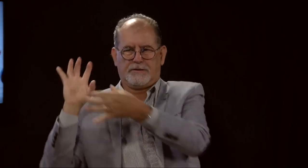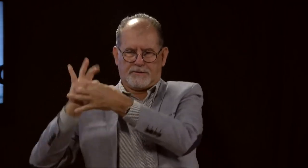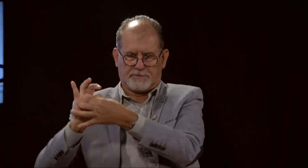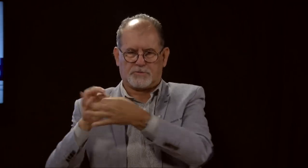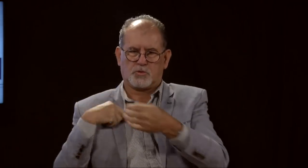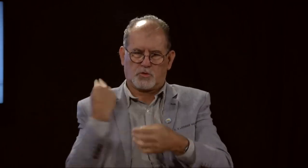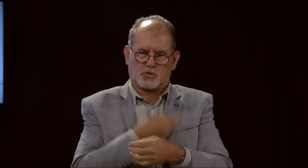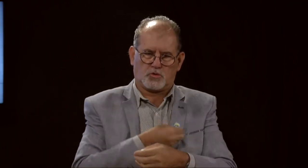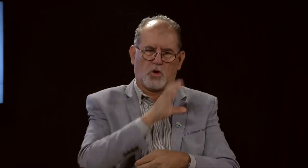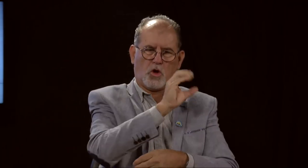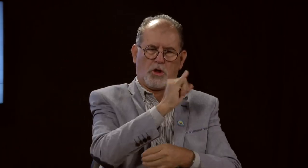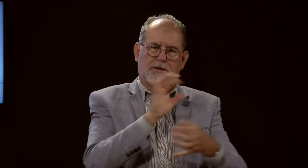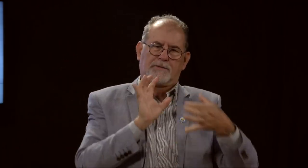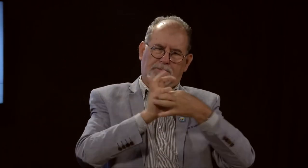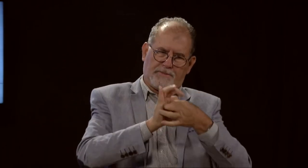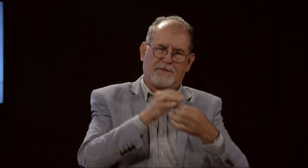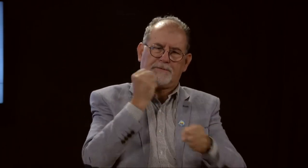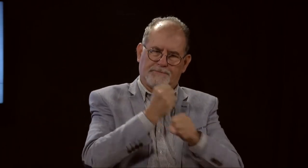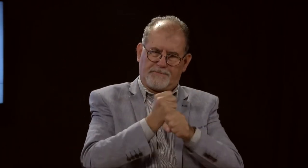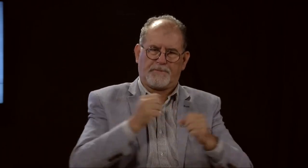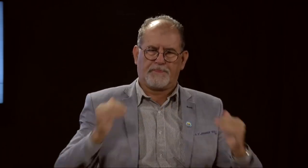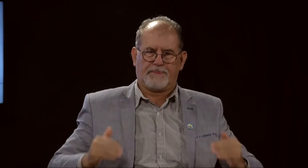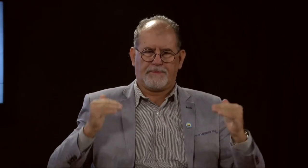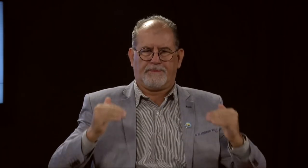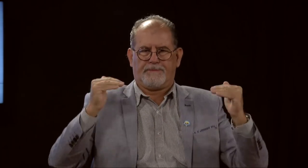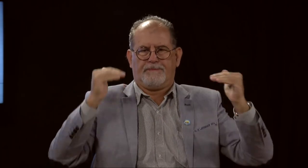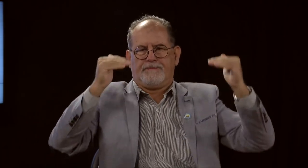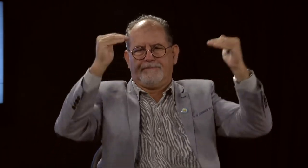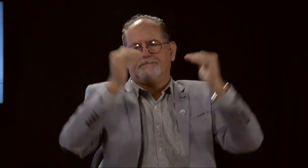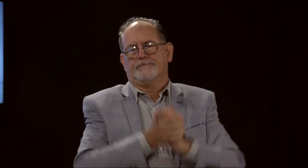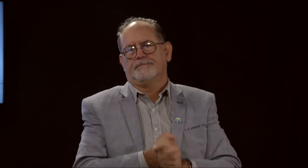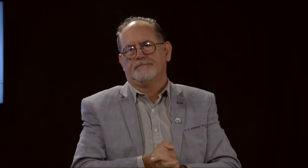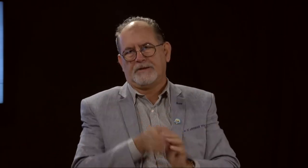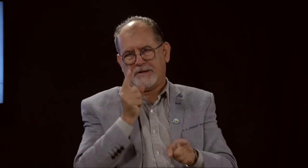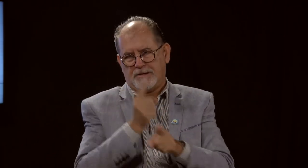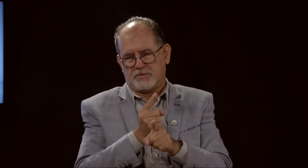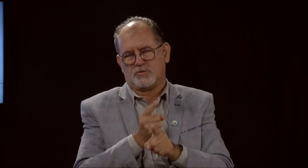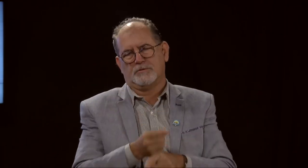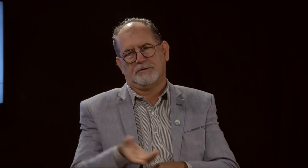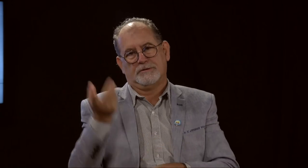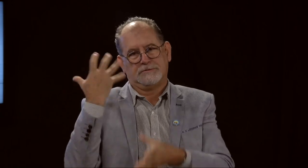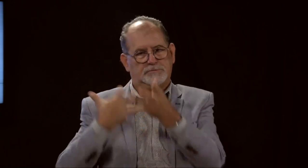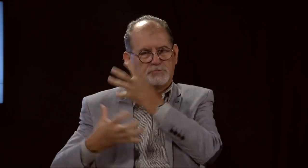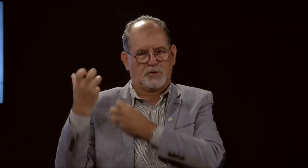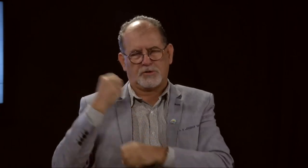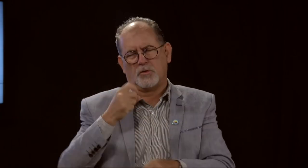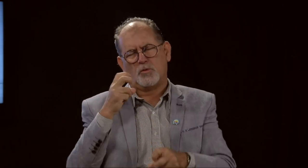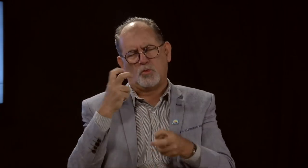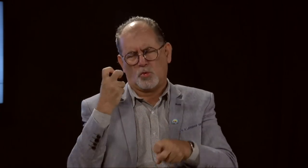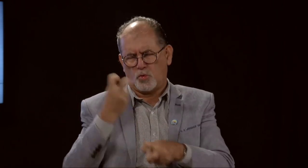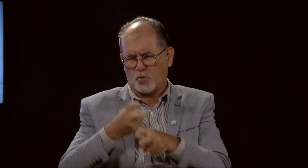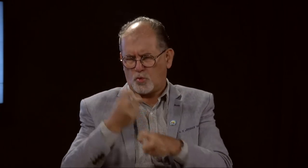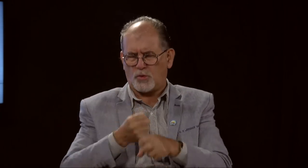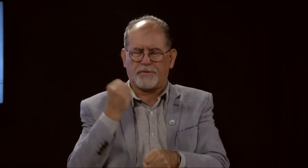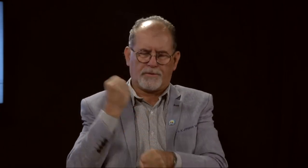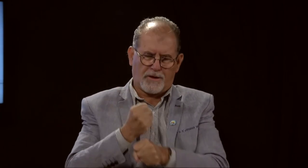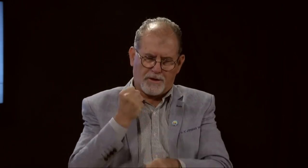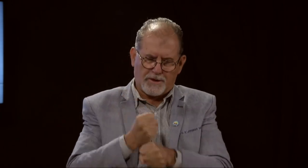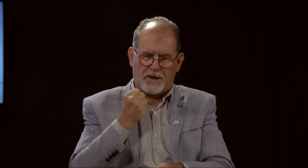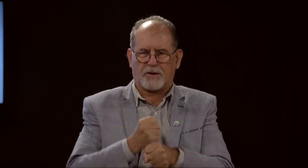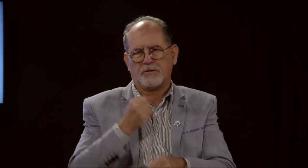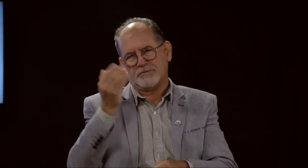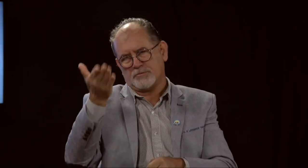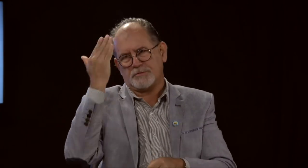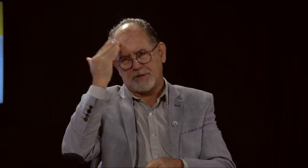Por ejemplo, el paralimpismo tiene el IPC, que es a nivel internacional, y nosotros también. Esa estructura se va desarrollando.